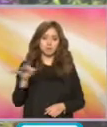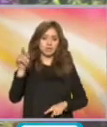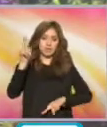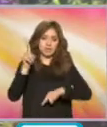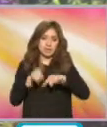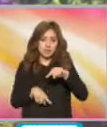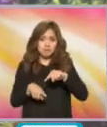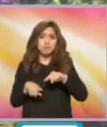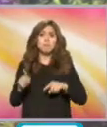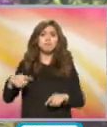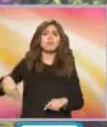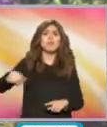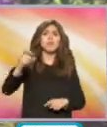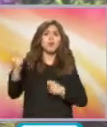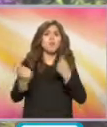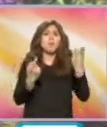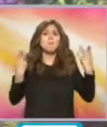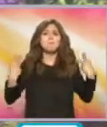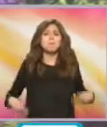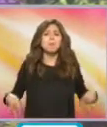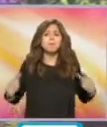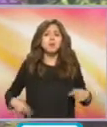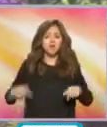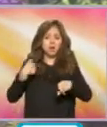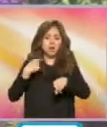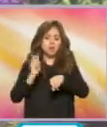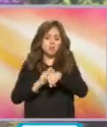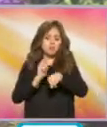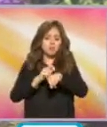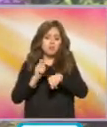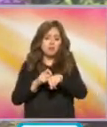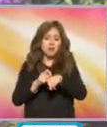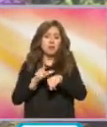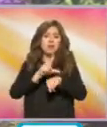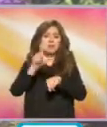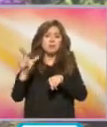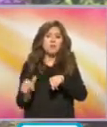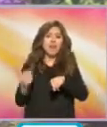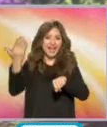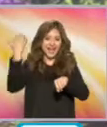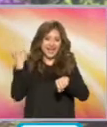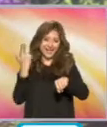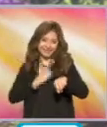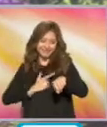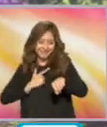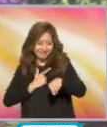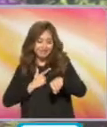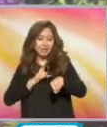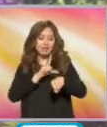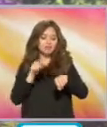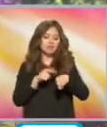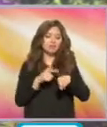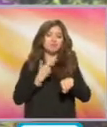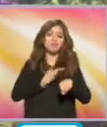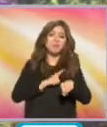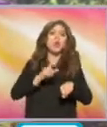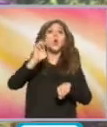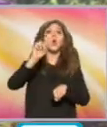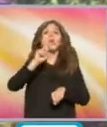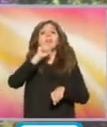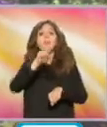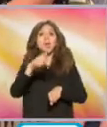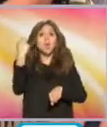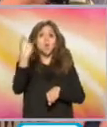gente que a lo mejor se hizo un tatuaje de alguna figura, lo que sea, y ya después ya no le gustó, ¿no? O se lo quiere cambiar. O del nombre del novio con el que